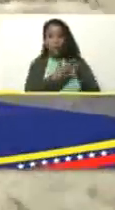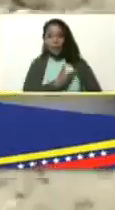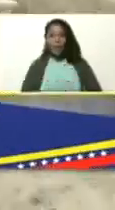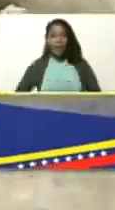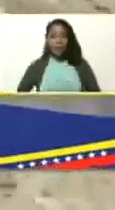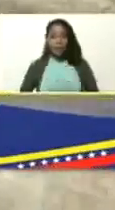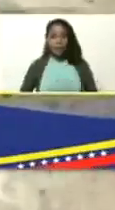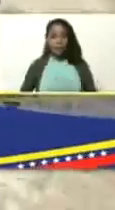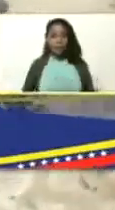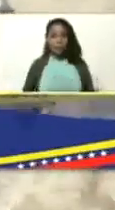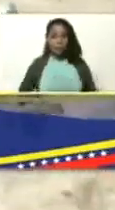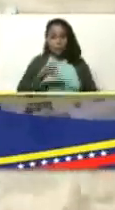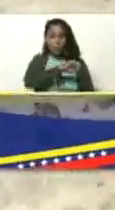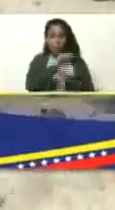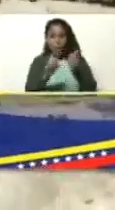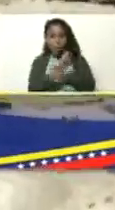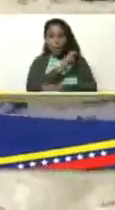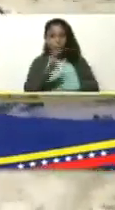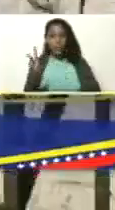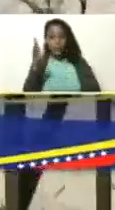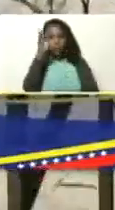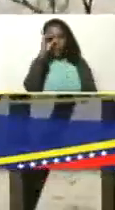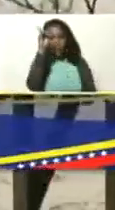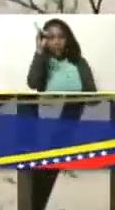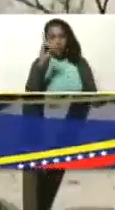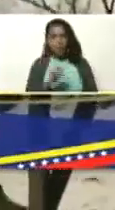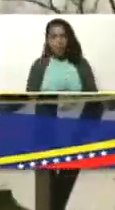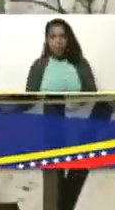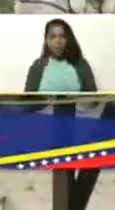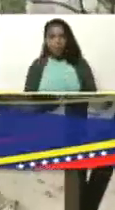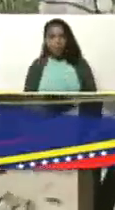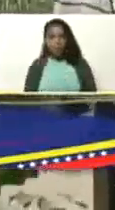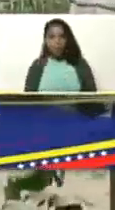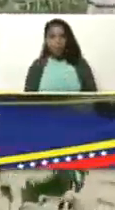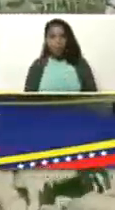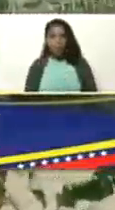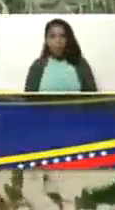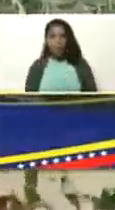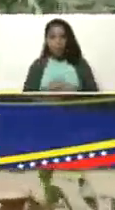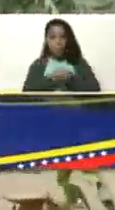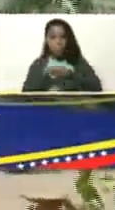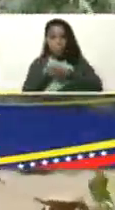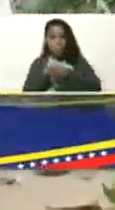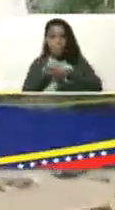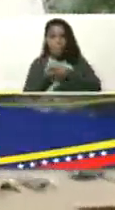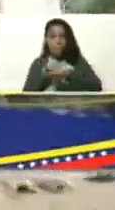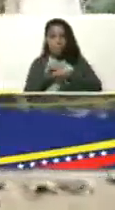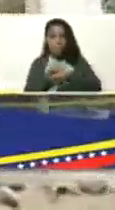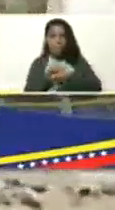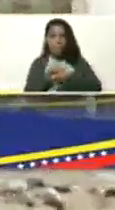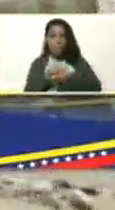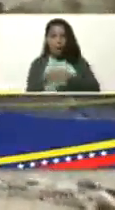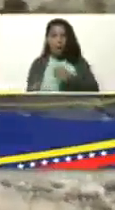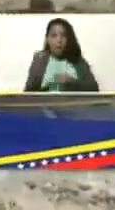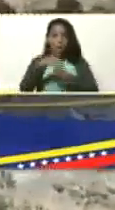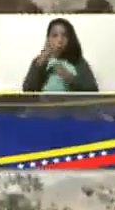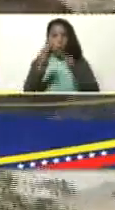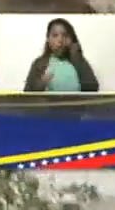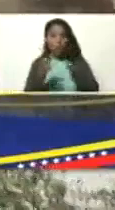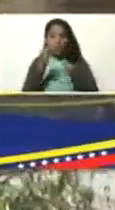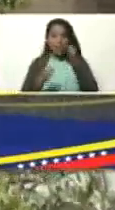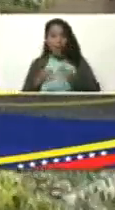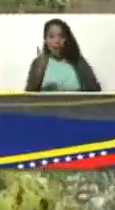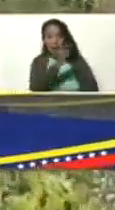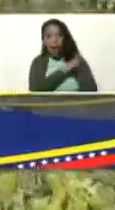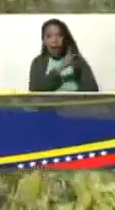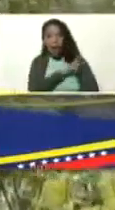la vicepresidenta ejecutiva Delcy Rodríguez, al ministro de Interior, Justicia y Paz, nuestro almirante